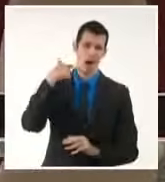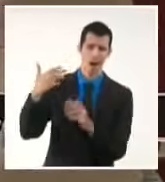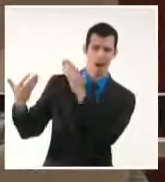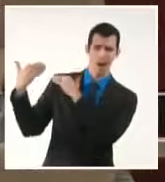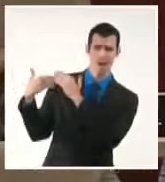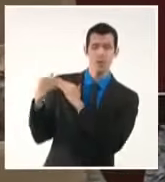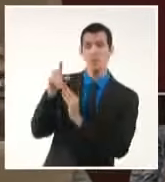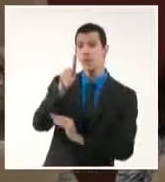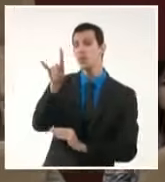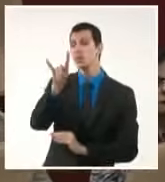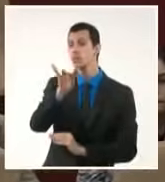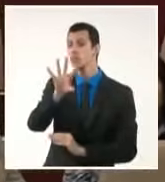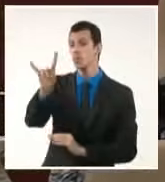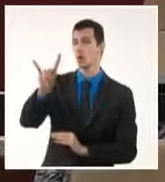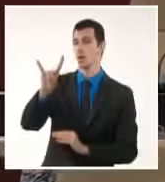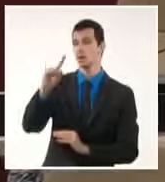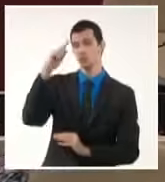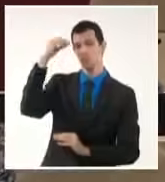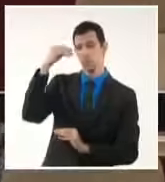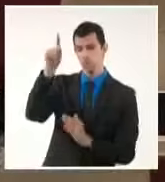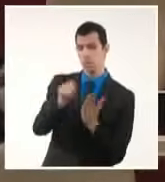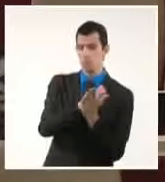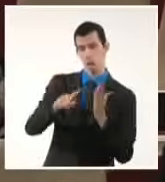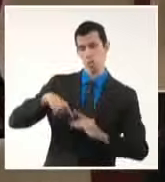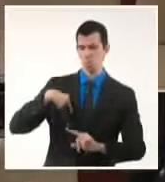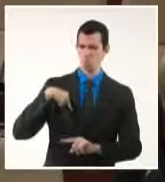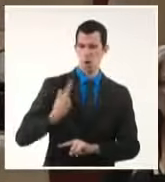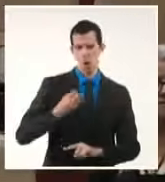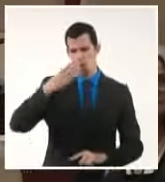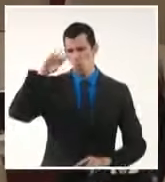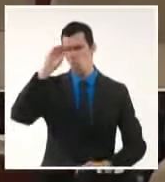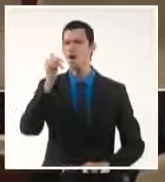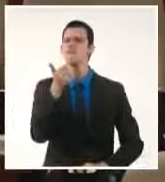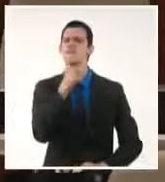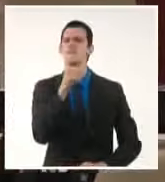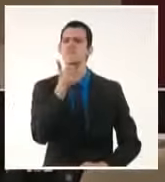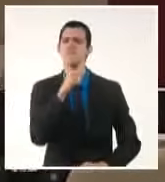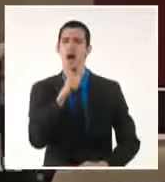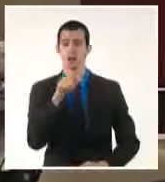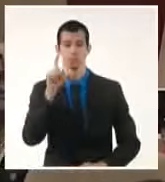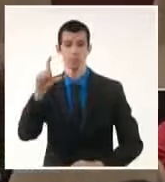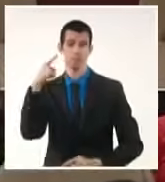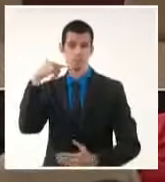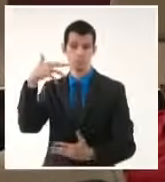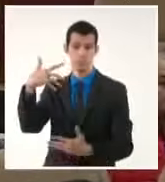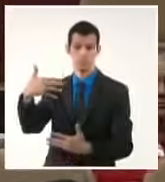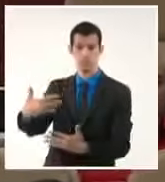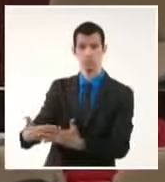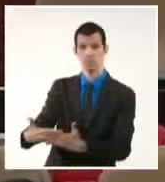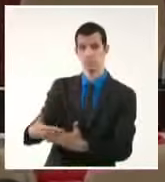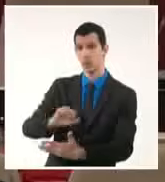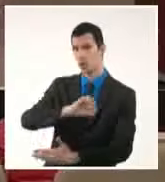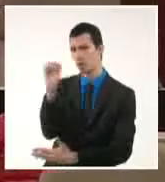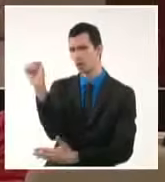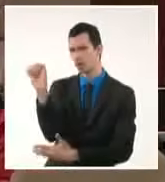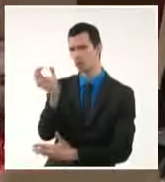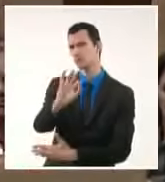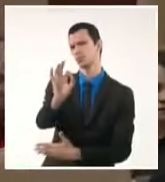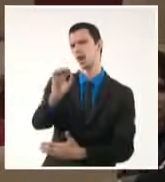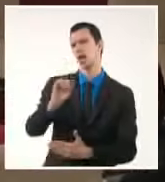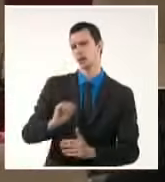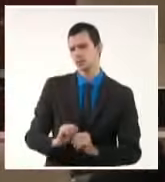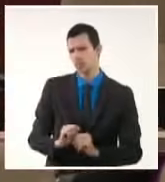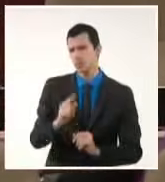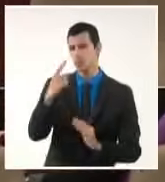acciones constantes de subversión y desinformación contra Cuba, la meta es quebrar al país, provocar la